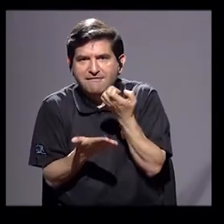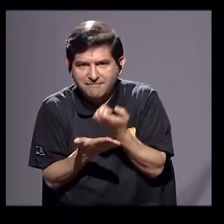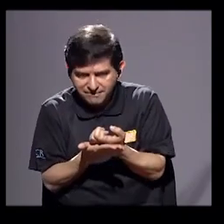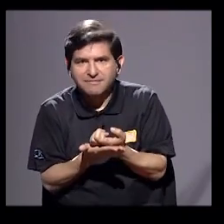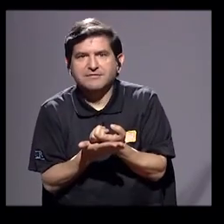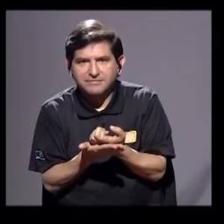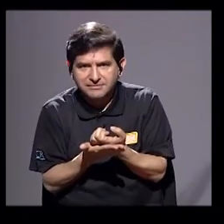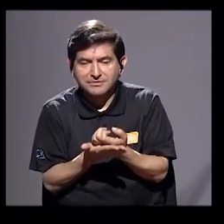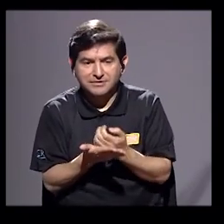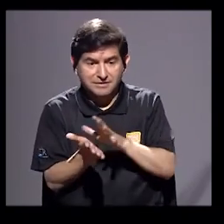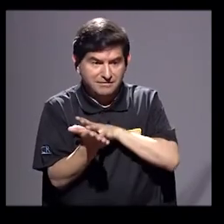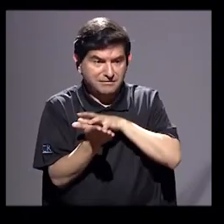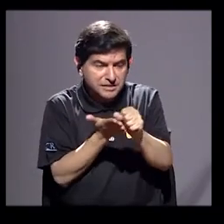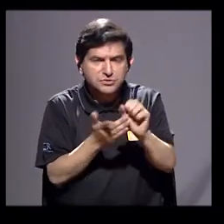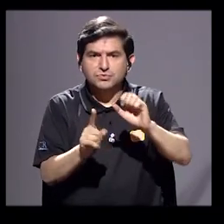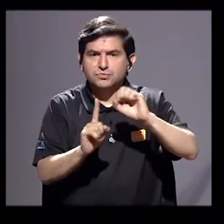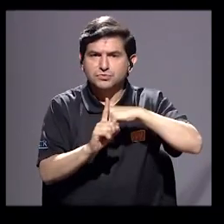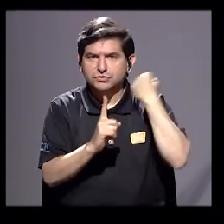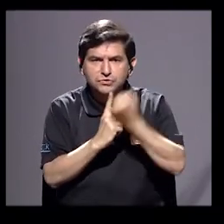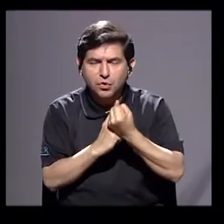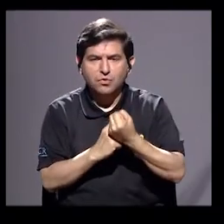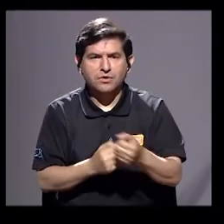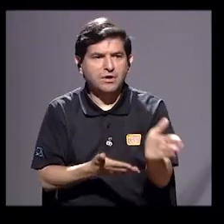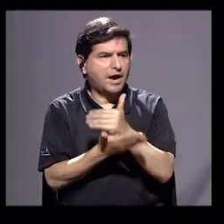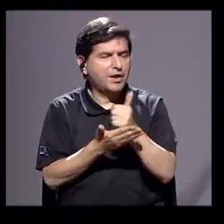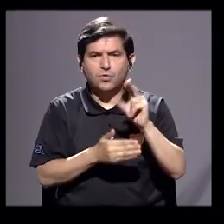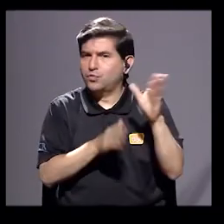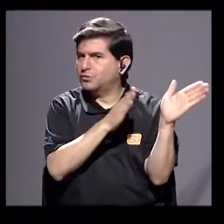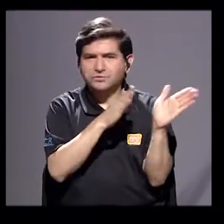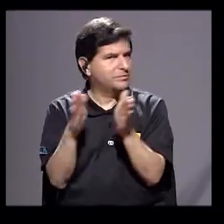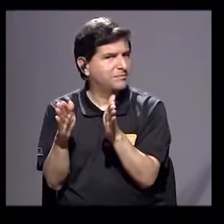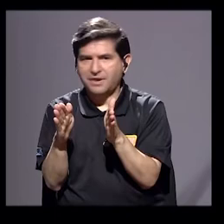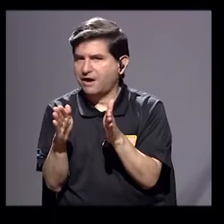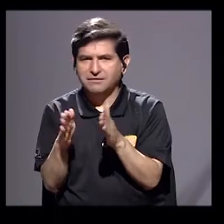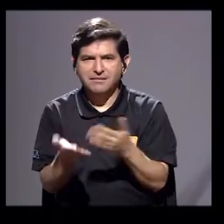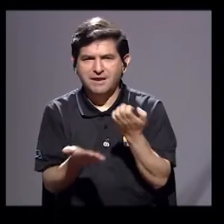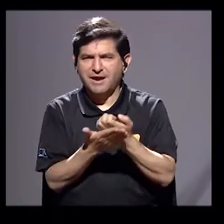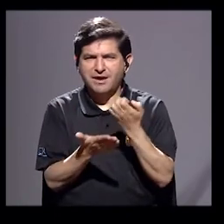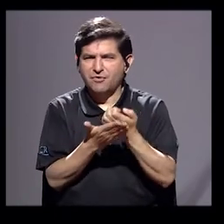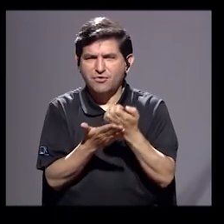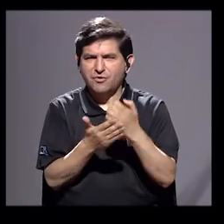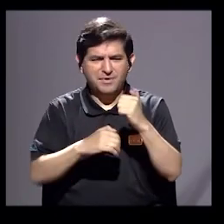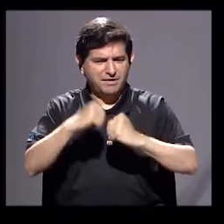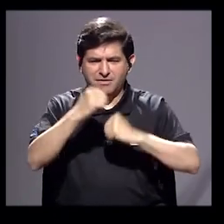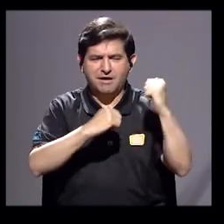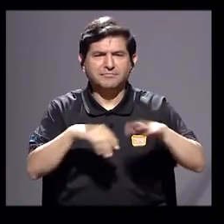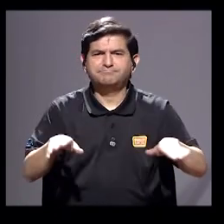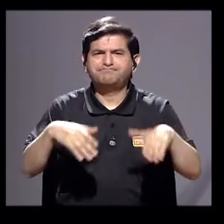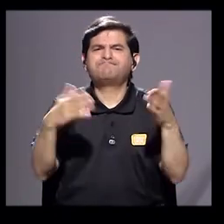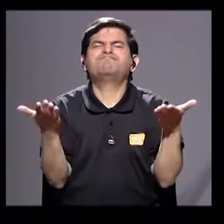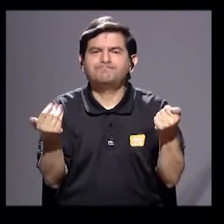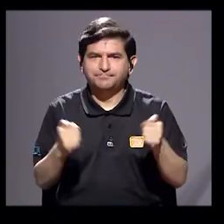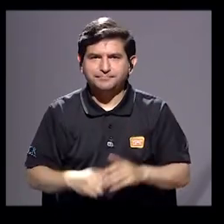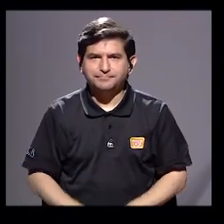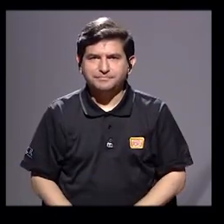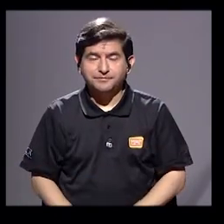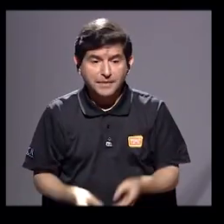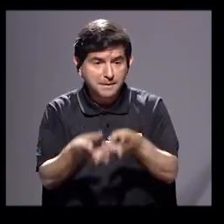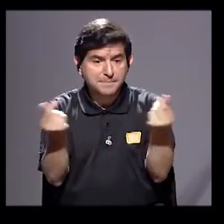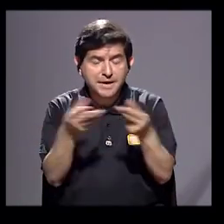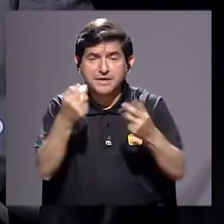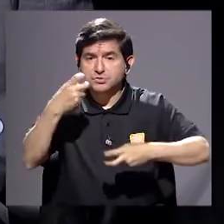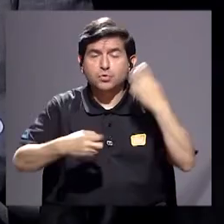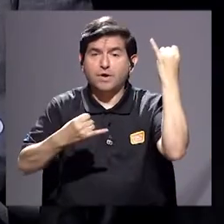un desastre y hay muchos de ellos que no están planeados económicamente como es esa estructura de solución de problemas